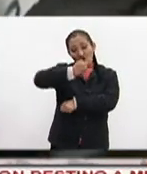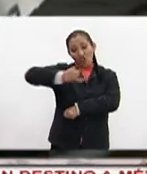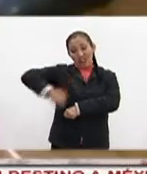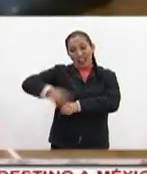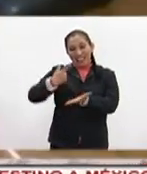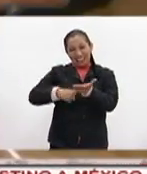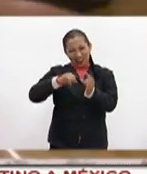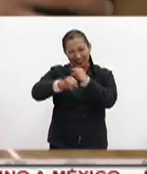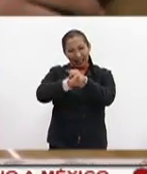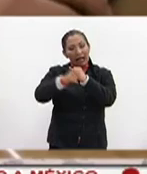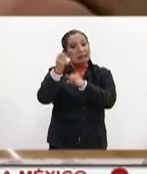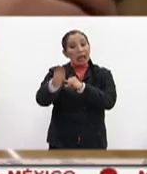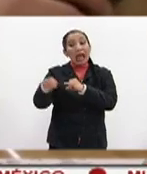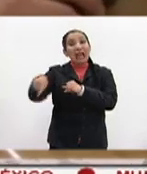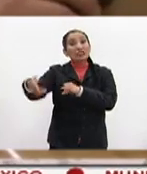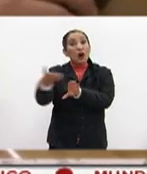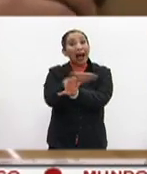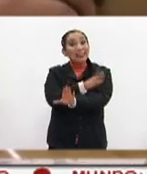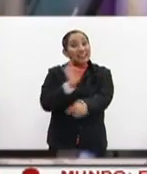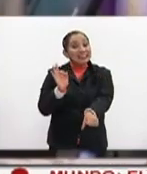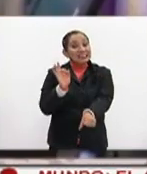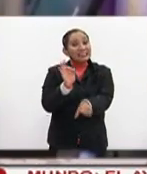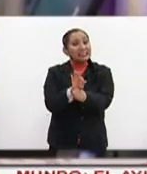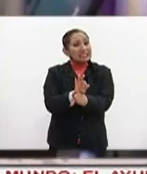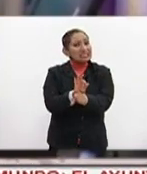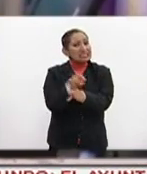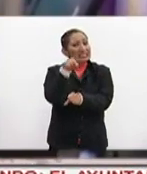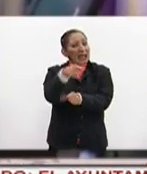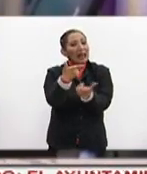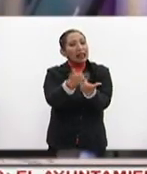en Internet, las cuales garantizaban, en pocas